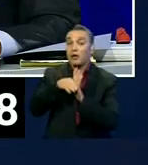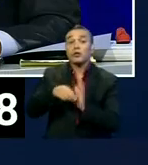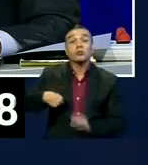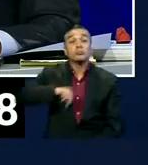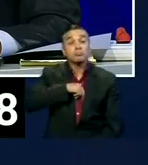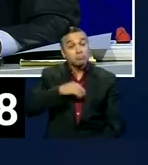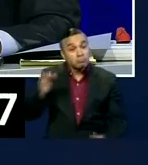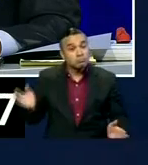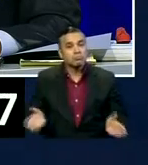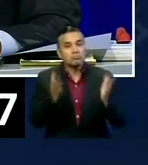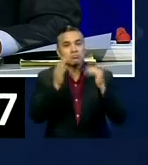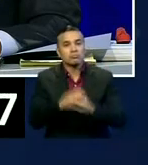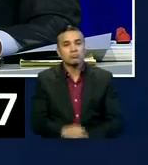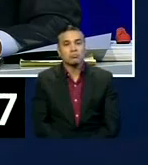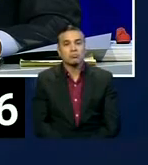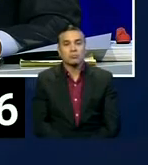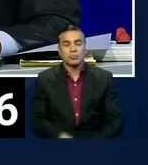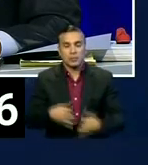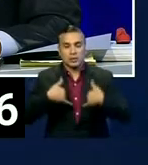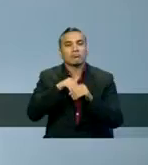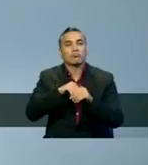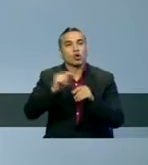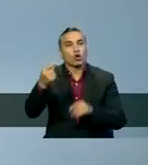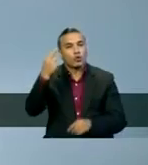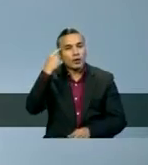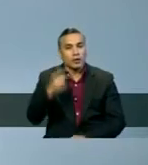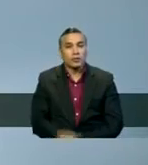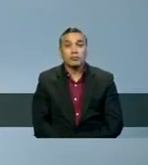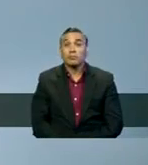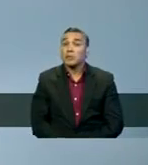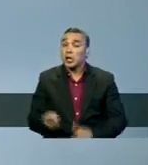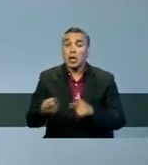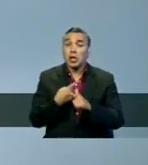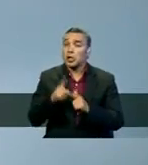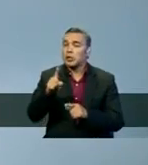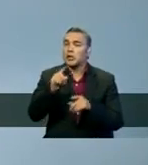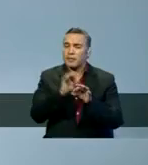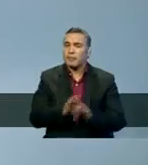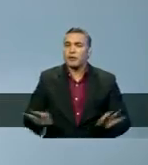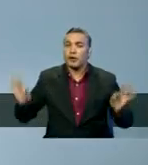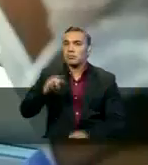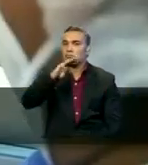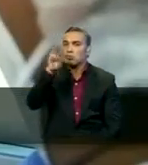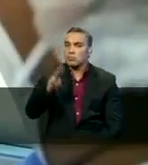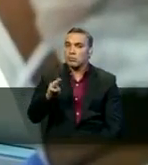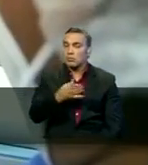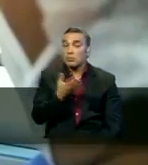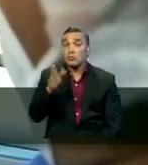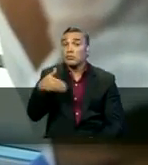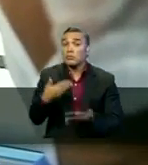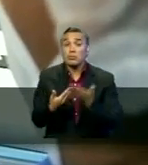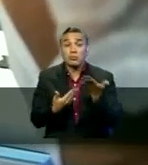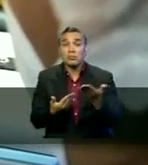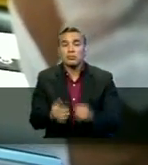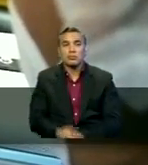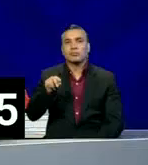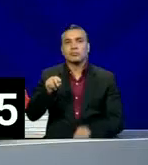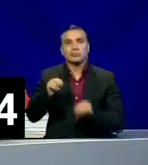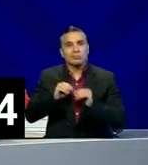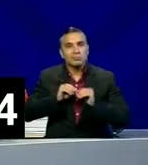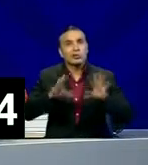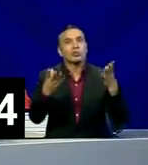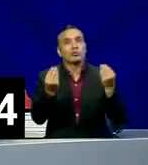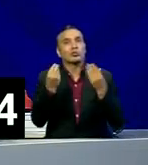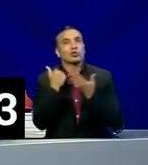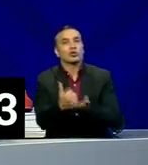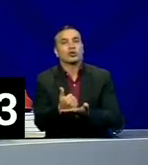de la República, Andrés Arauz, y Guillermo Lasso se refirieron a lo que harán en caso de llegar a Carondelet y enfrentar la pandemia. Estoy seguro